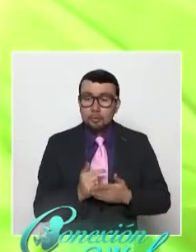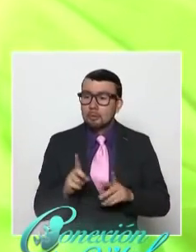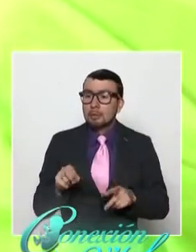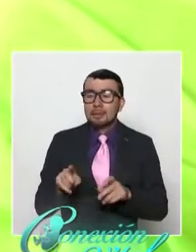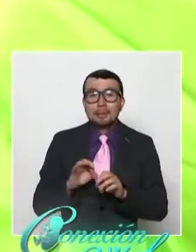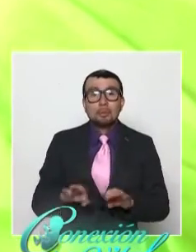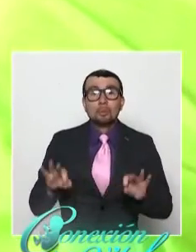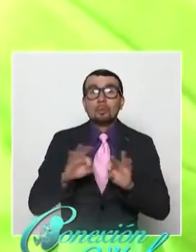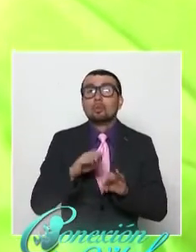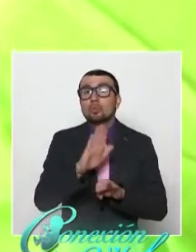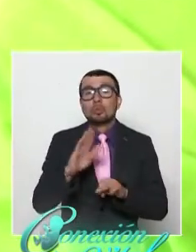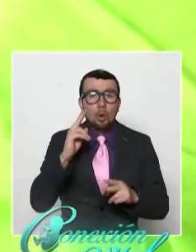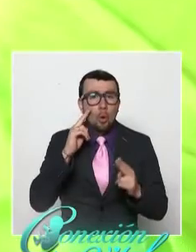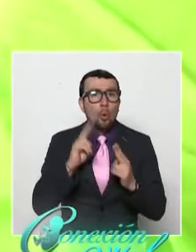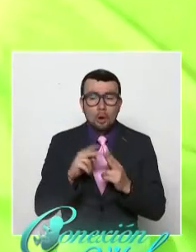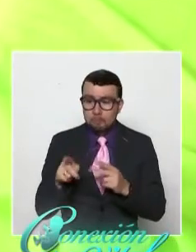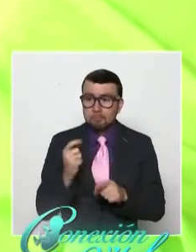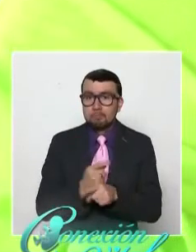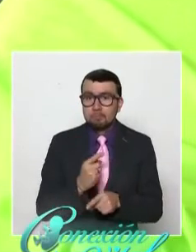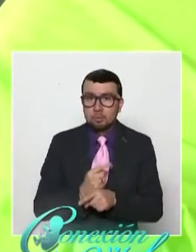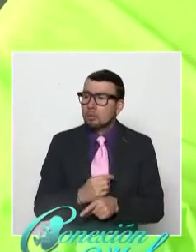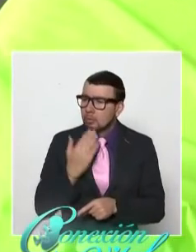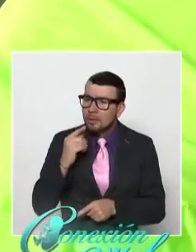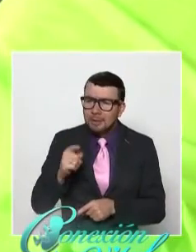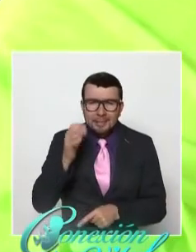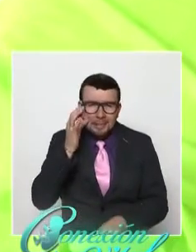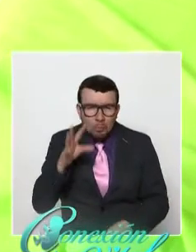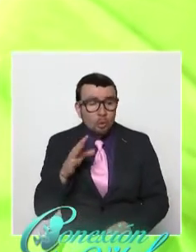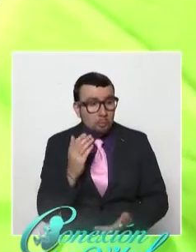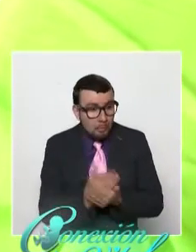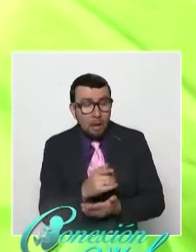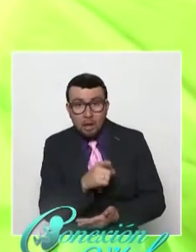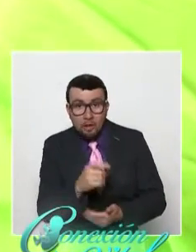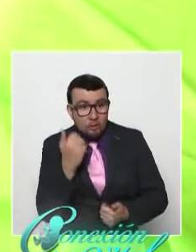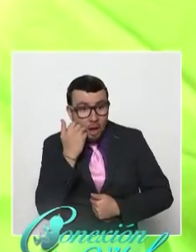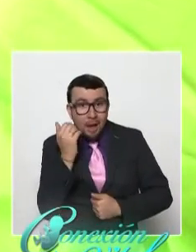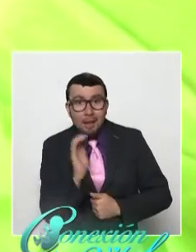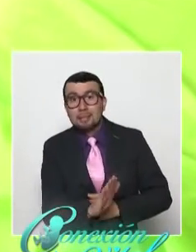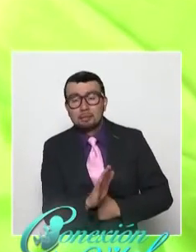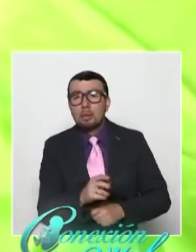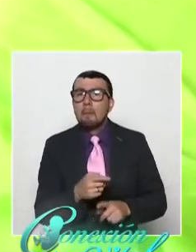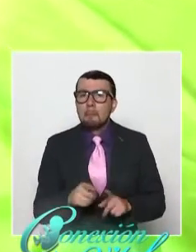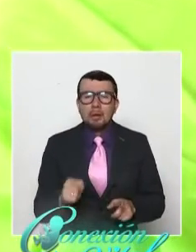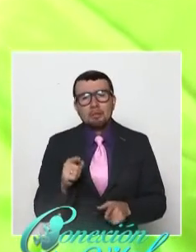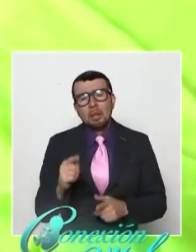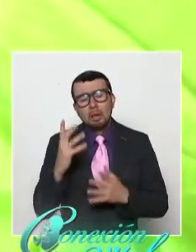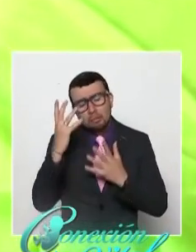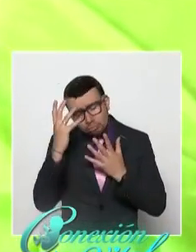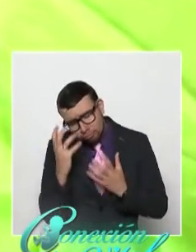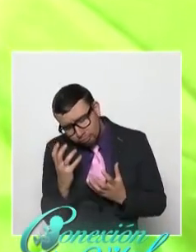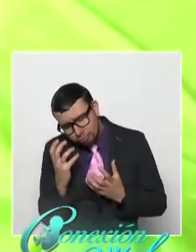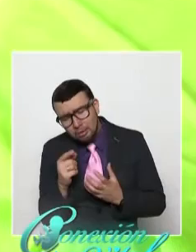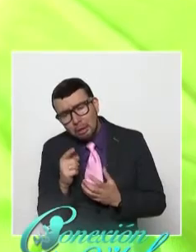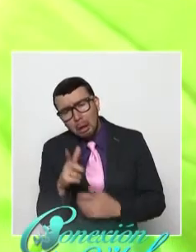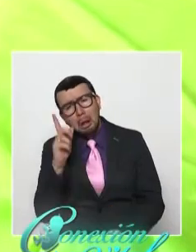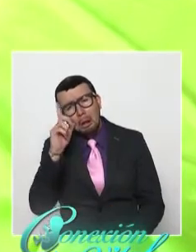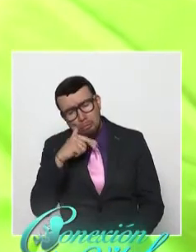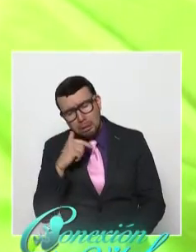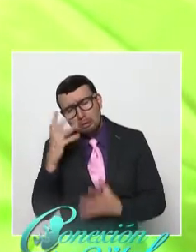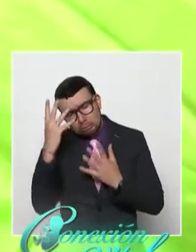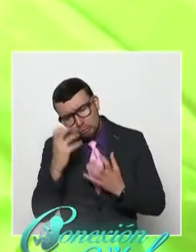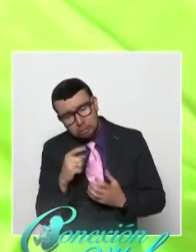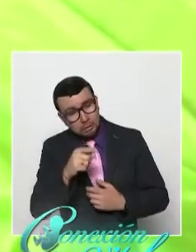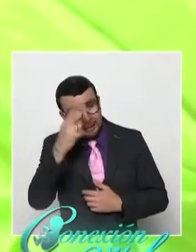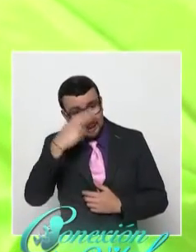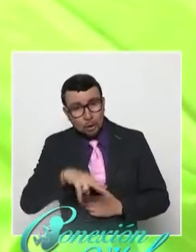que ustedes conozcan estos casos. Ella posiblemente tenía de base su enfermedad, pero un estado de depresión, de tristeza, de duelo, la pérdida de su